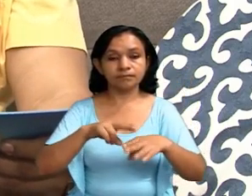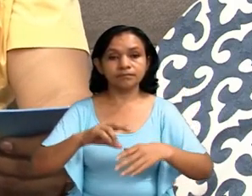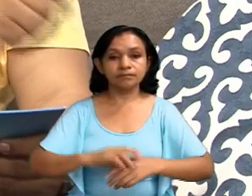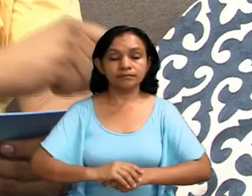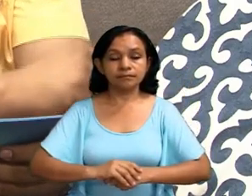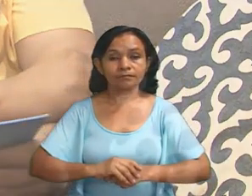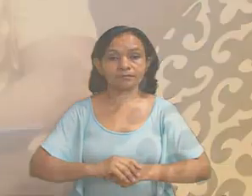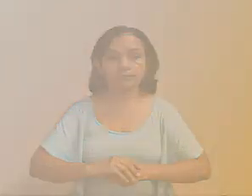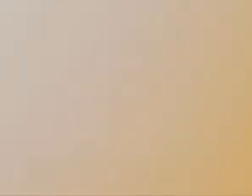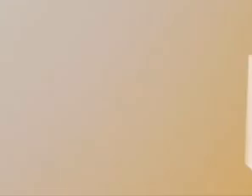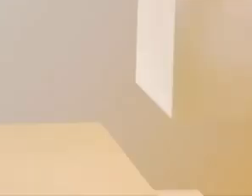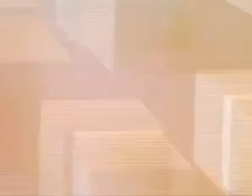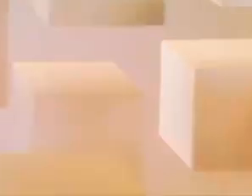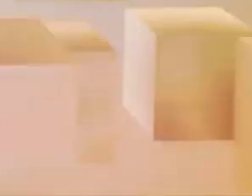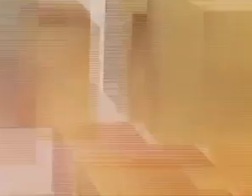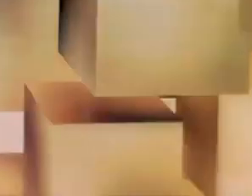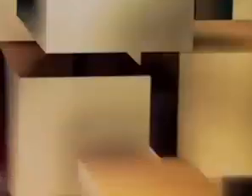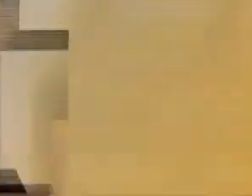Ya volvemos.